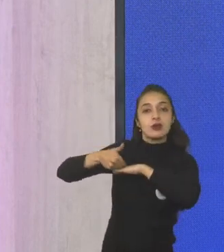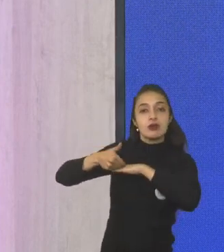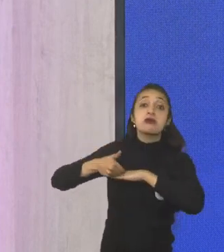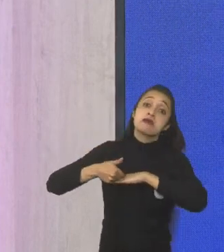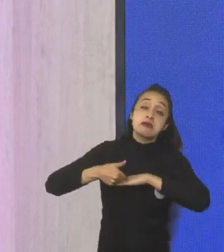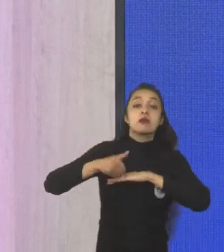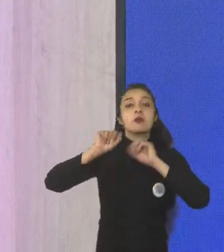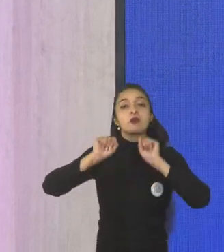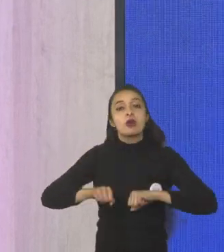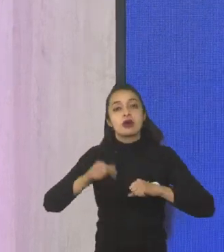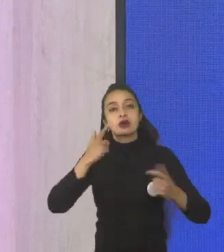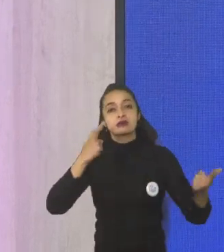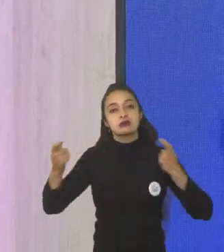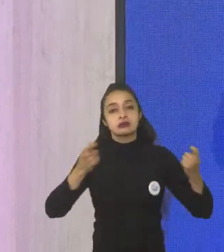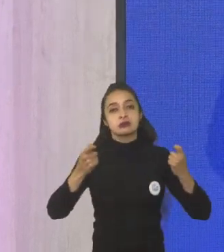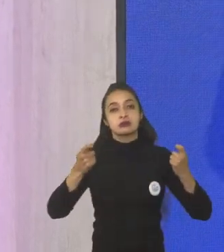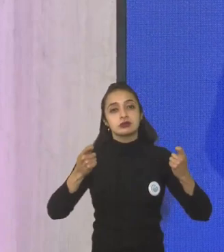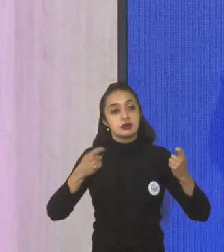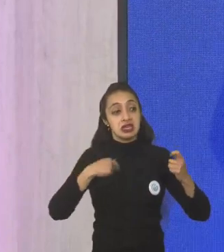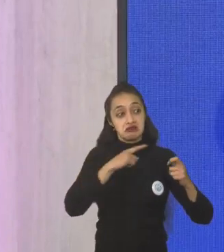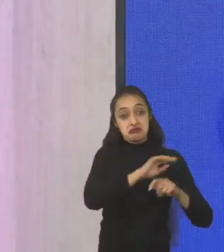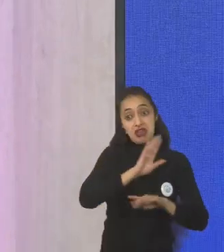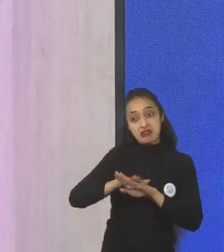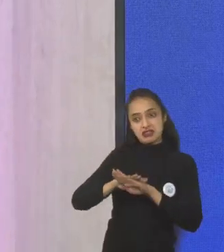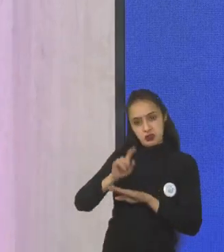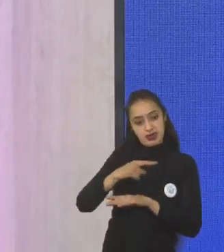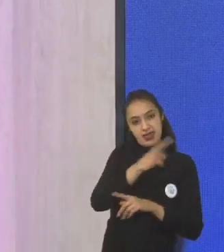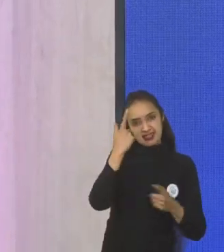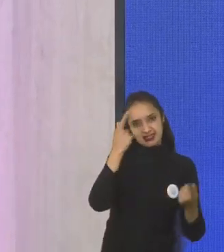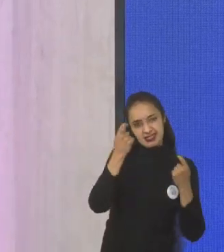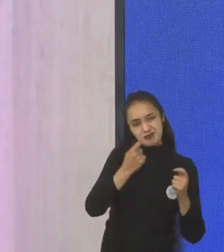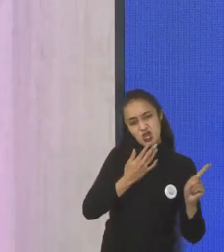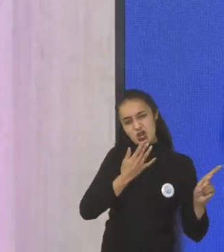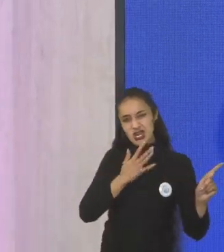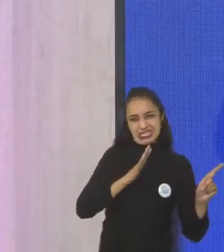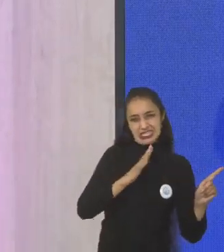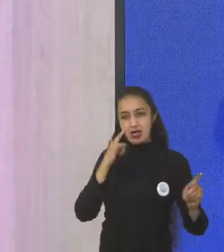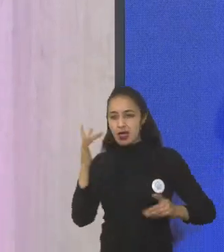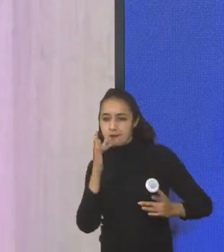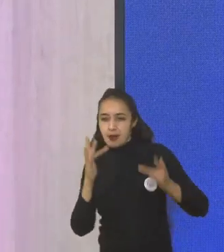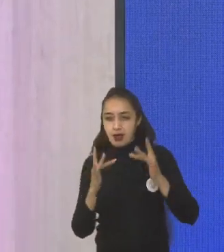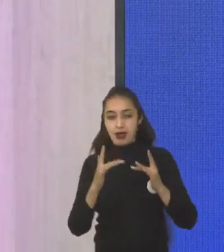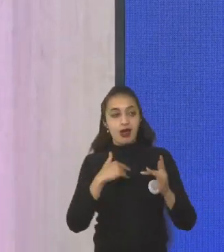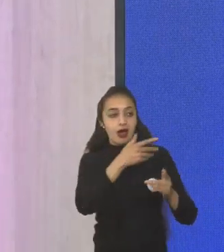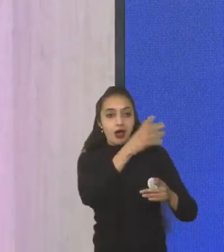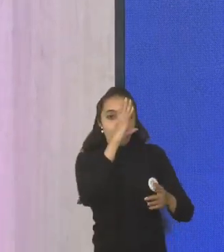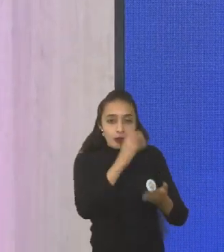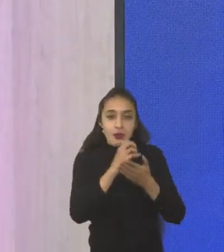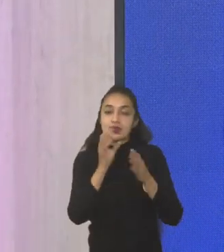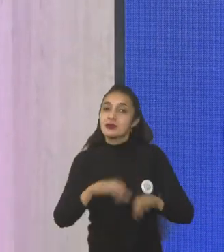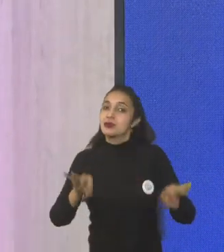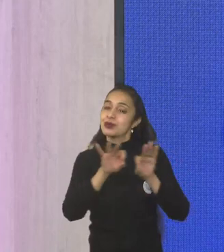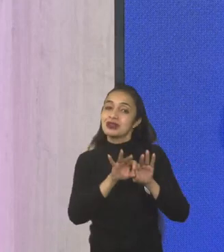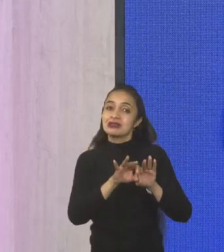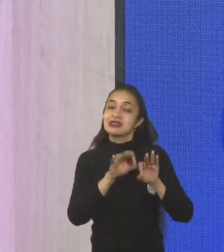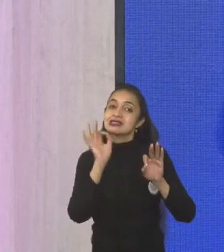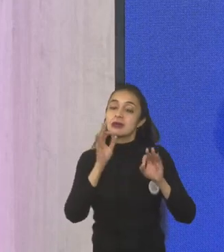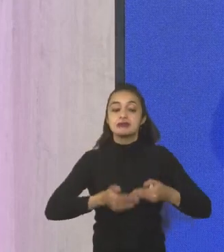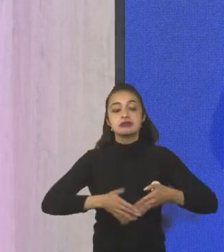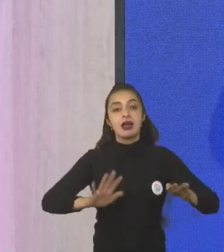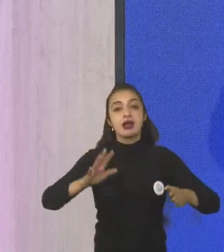que podemos inspirarnos en el Joker porque estaba viendo que estas paletas de color o también otras cosas. Abre siempre la